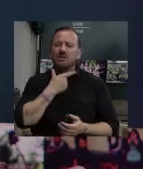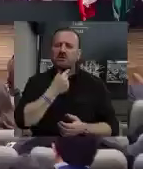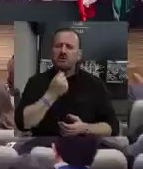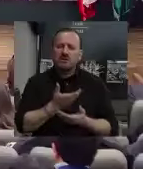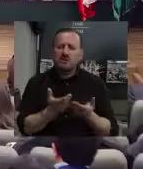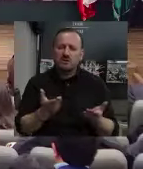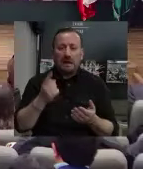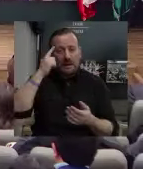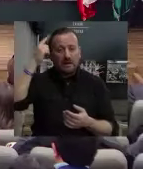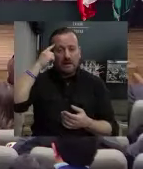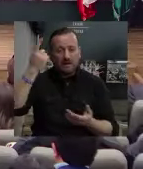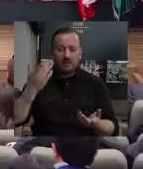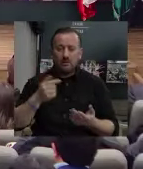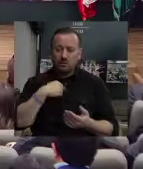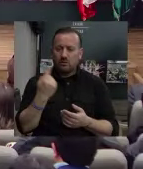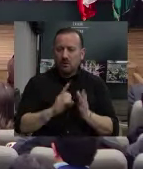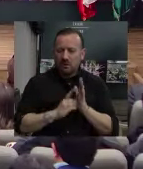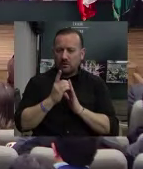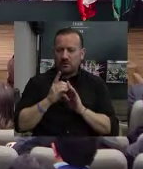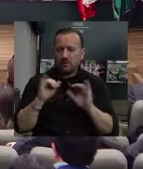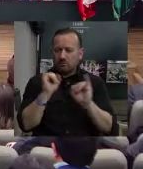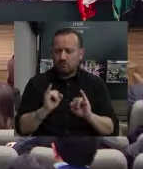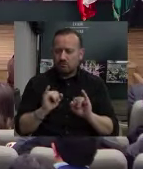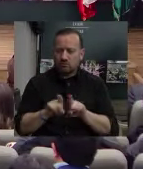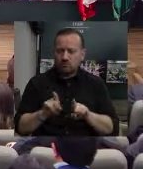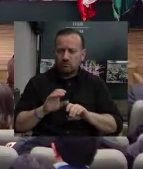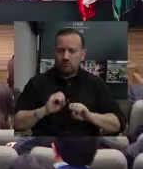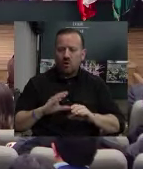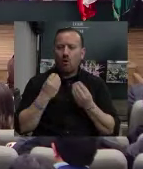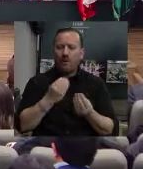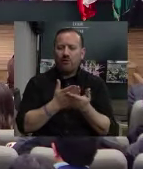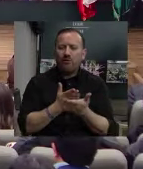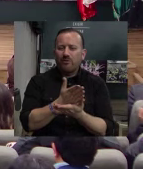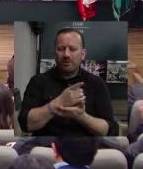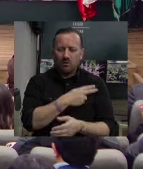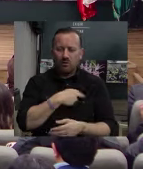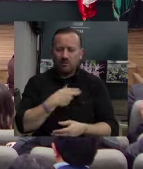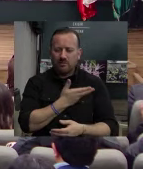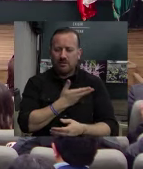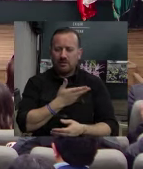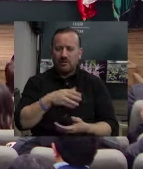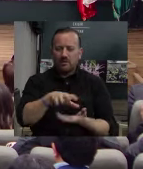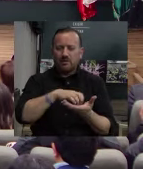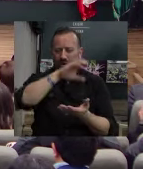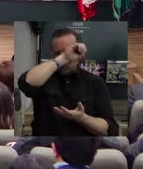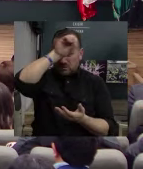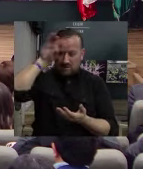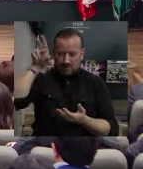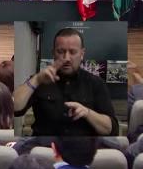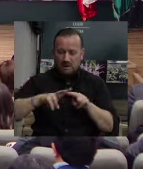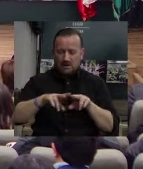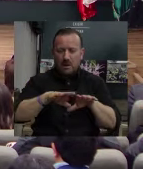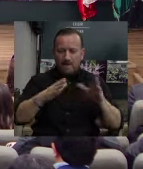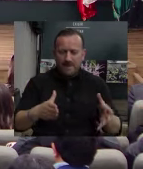ellos ideas nosotros desarrollamos un modelo de crianza se llama comienzo de cero a siempre en Medellín hicimos mesas de